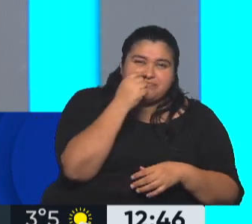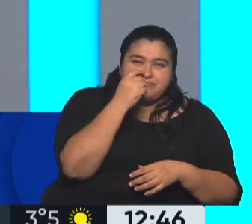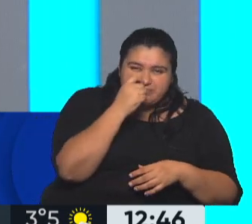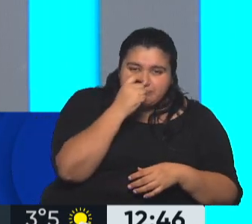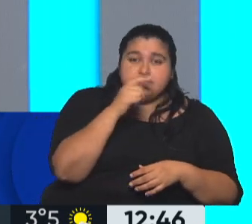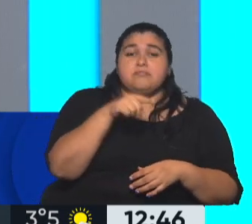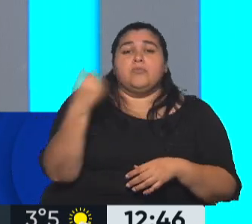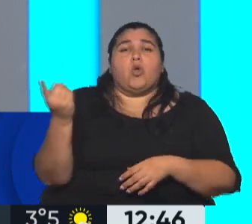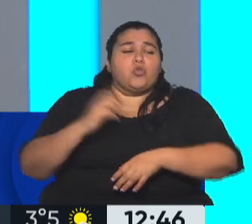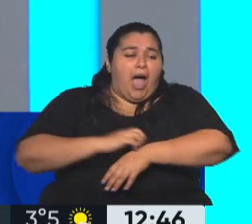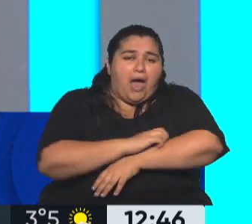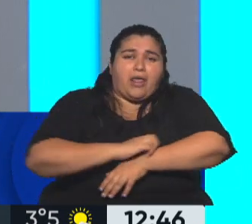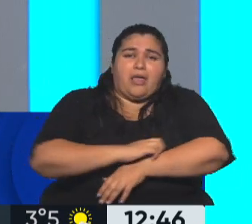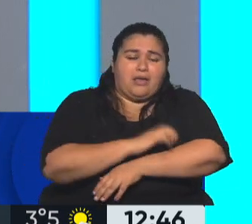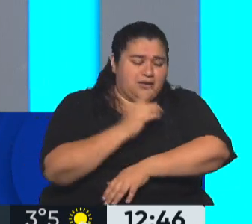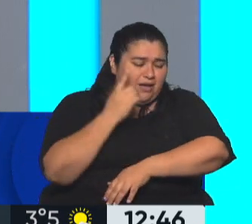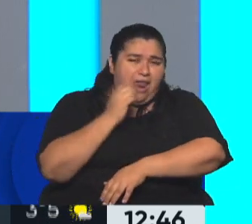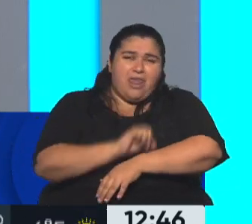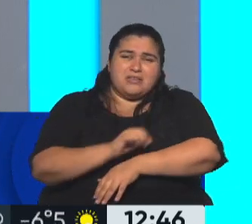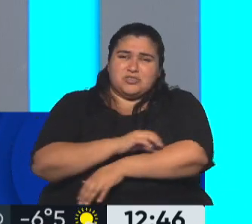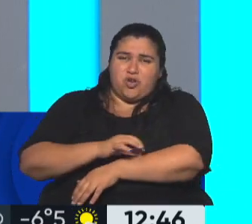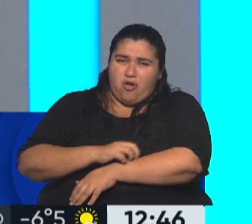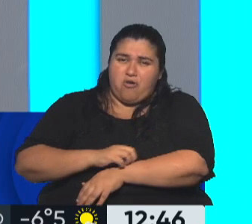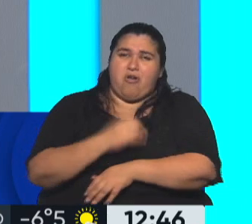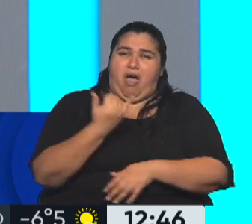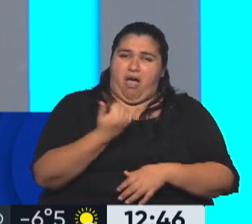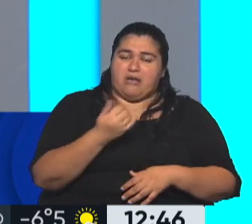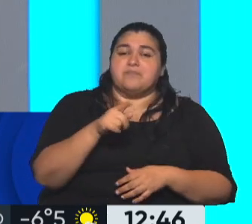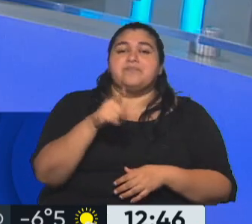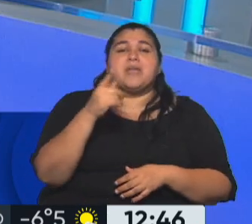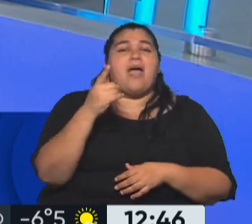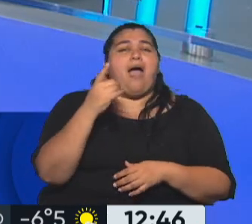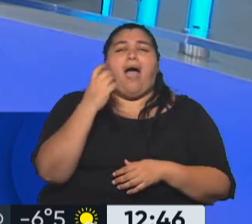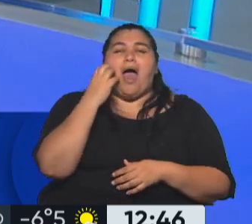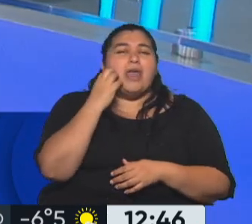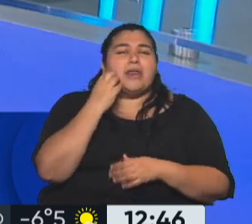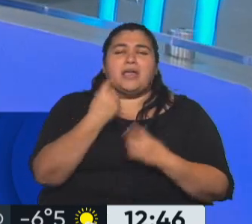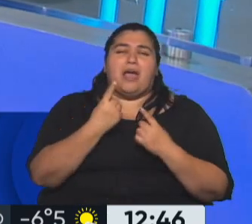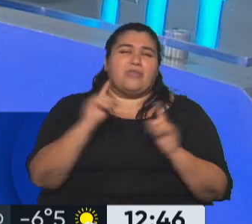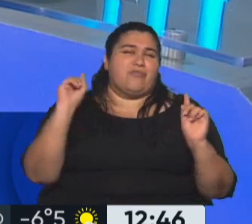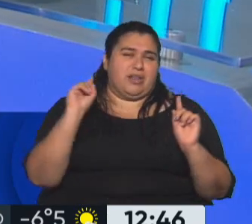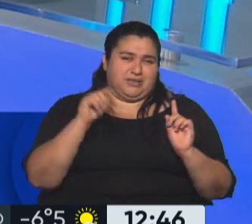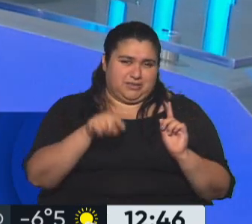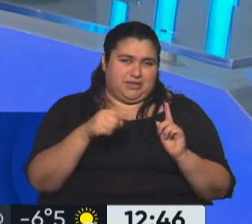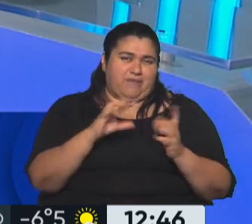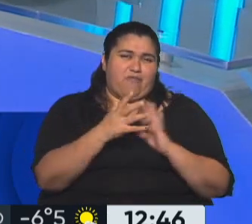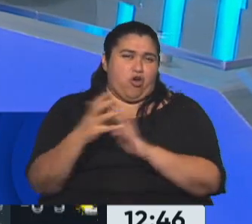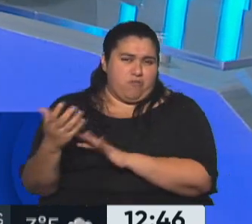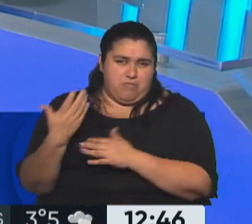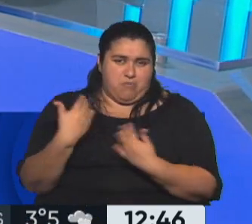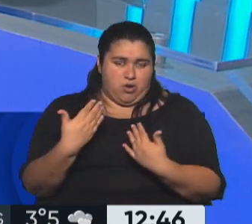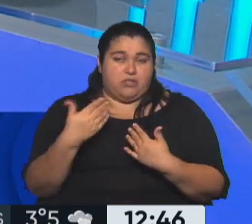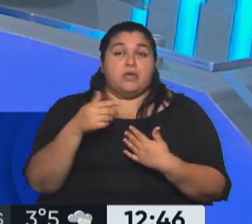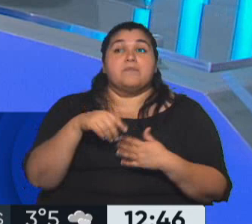alérgicos que tienen lesiones en la piel. Digamos, la alergia puede manifestarse de distintas maneras y de repente